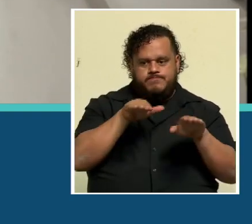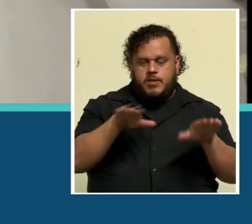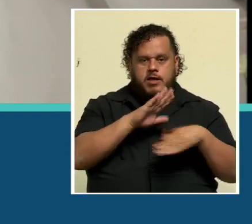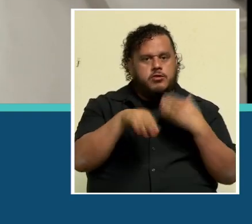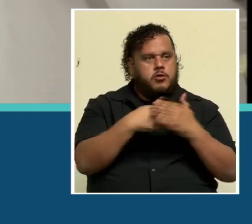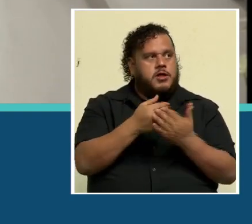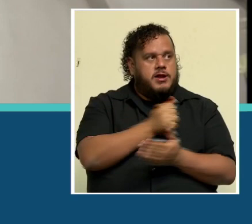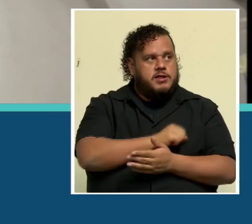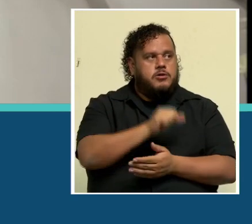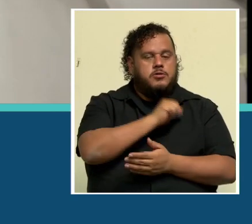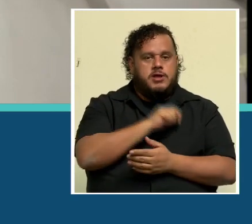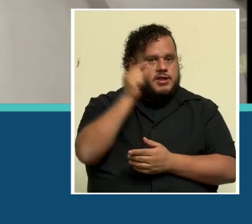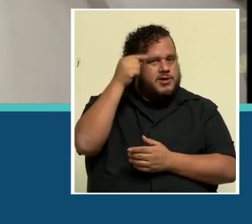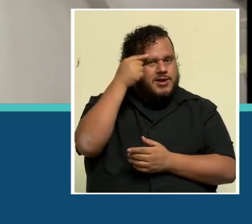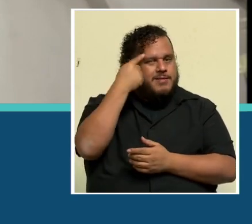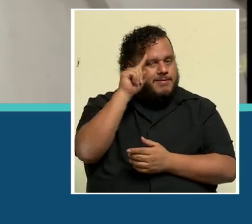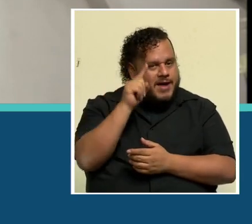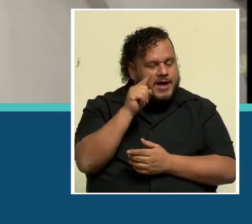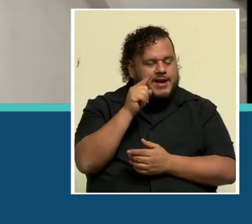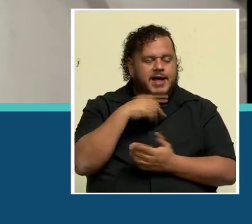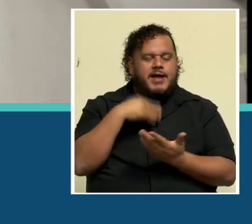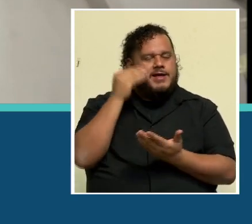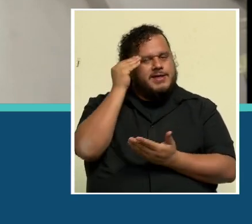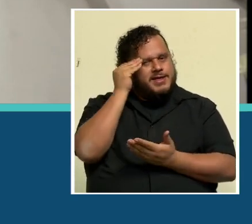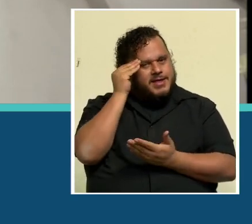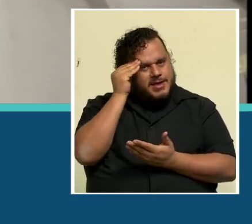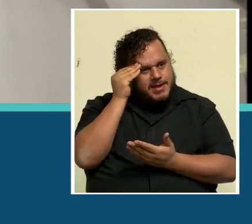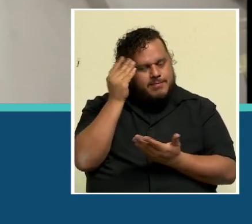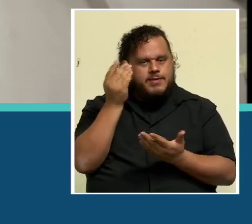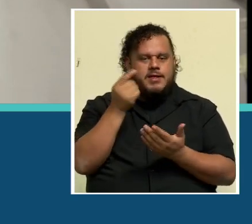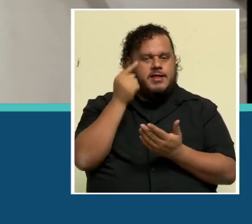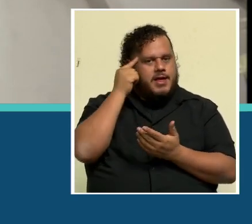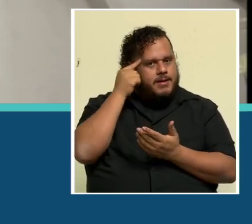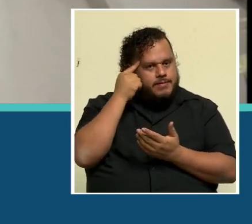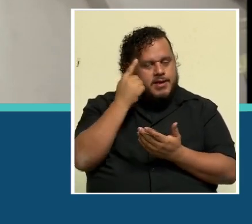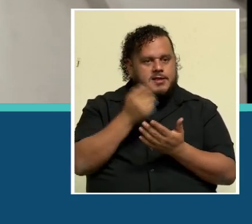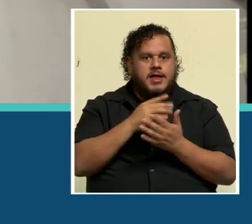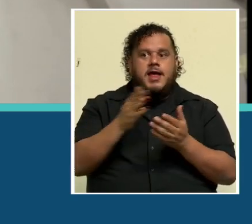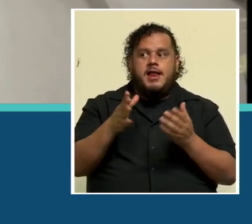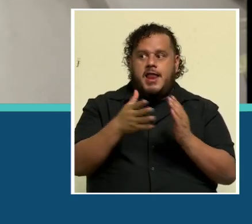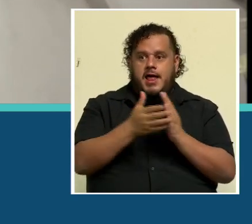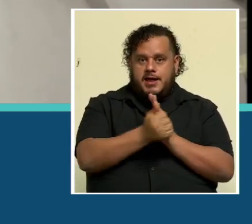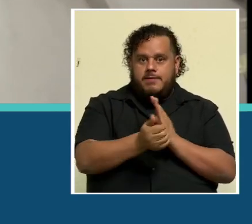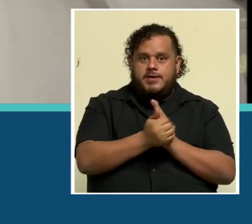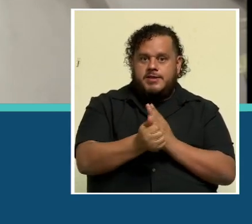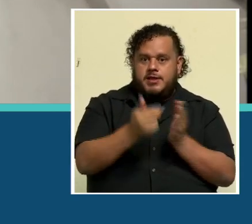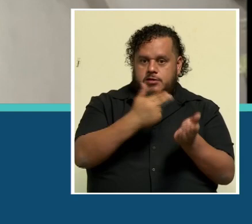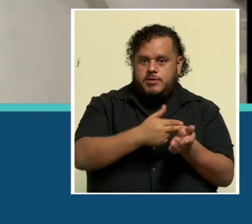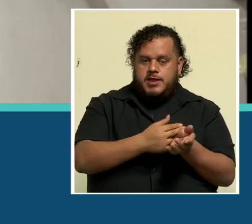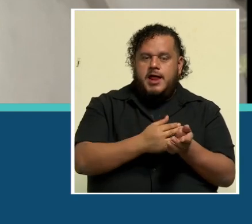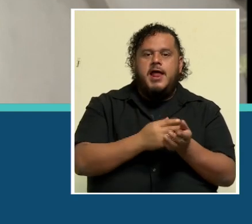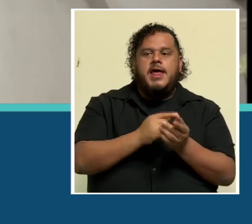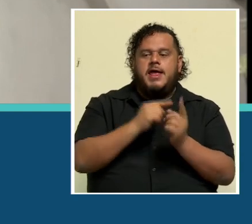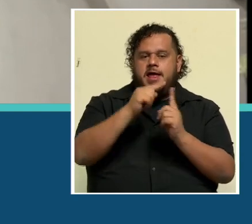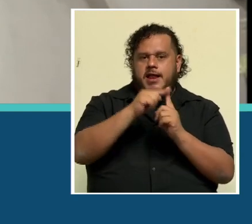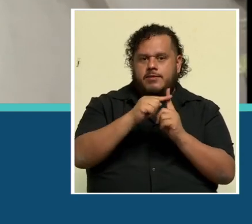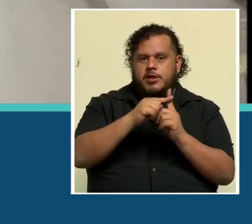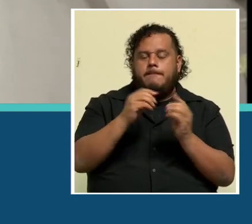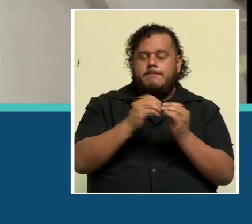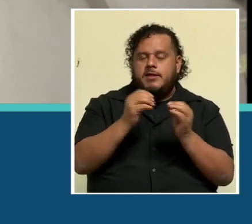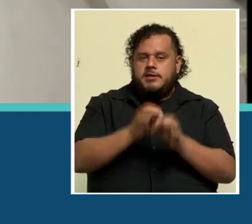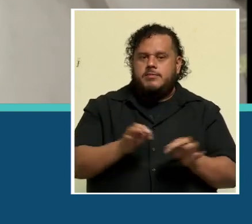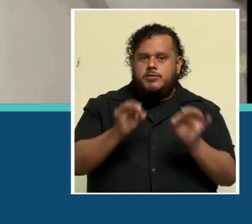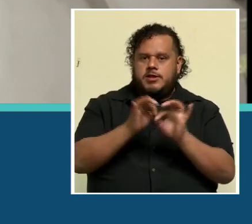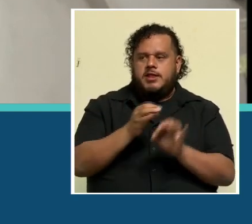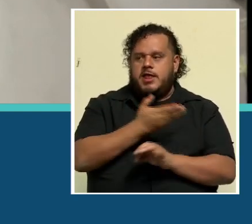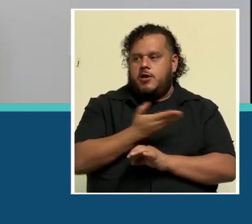de gobierno para que tomen en consideración el indicador de capacidad hospitalaria como el más importante a la hora de tomar este